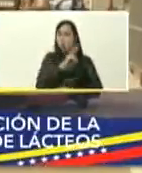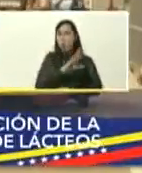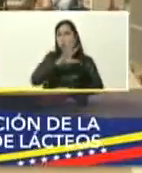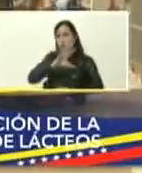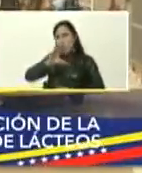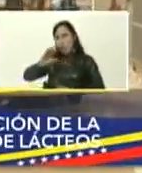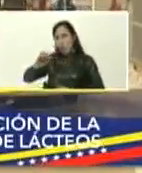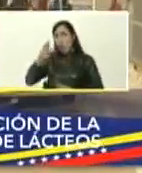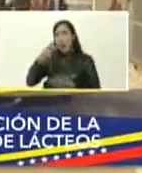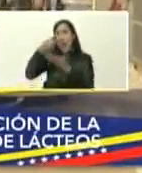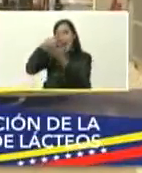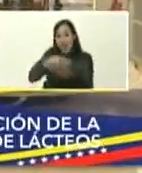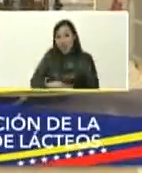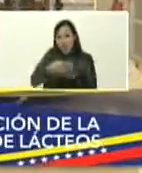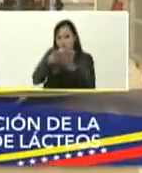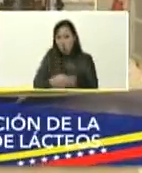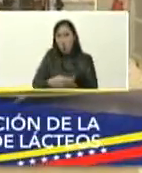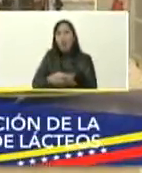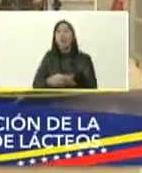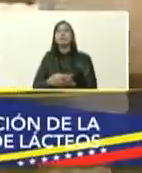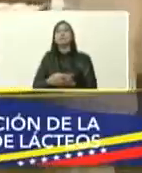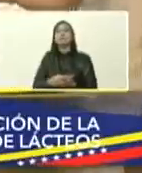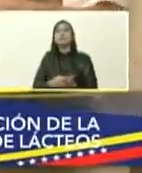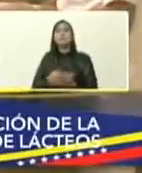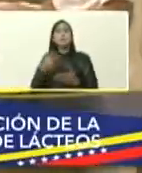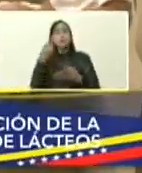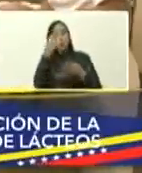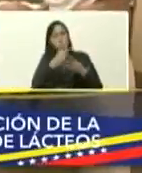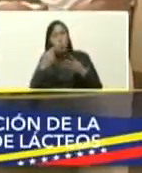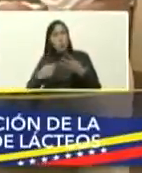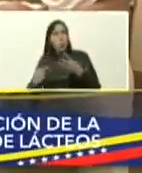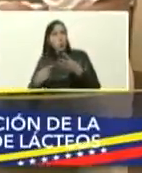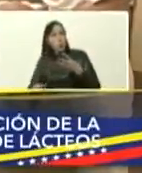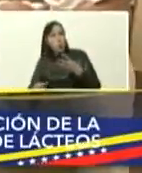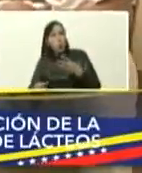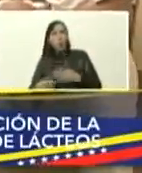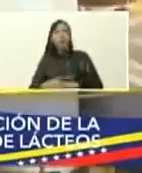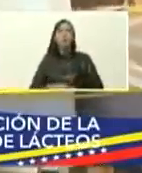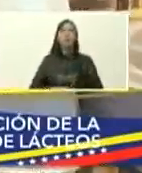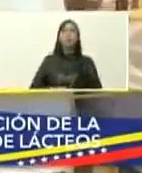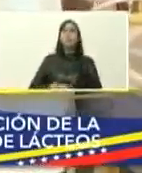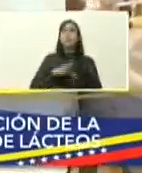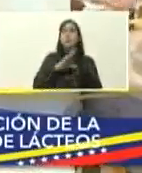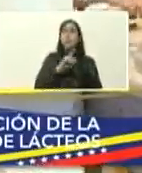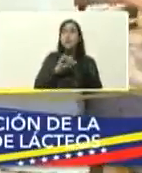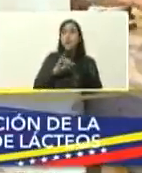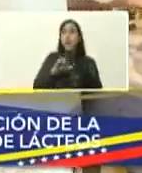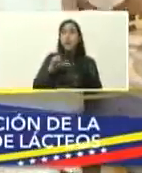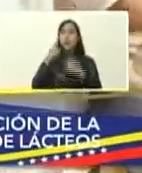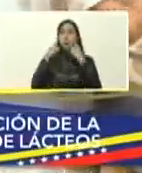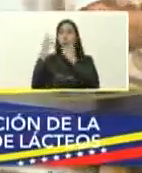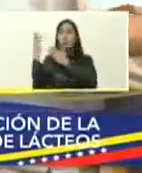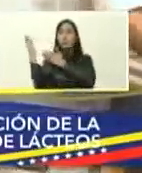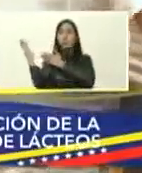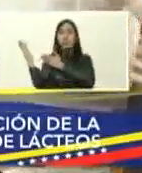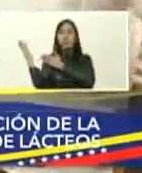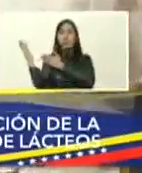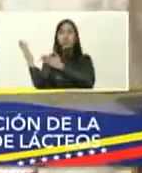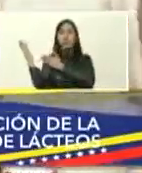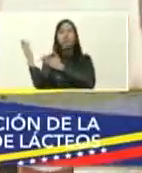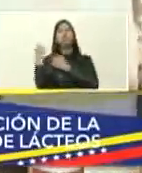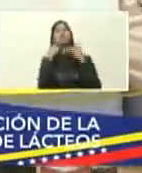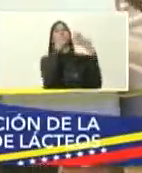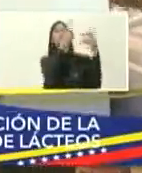250 toneladas de exportación en productos como Dalvito y Samsung, que ya el hermano